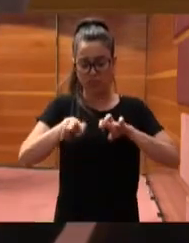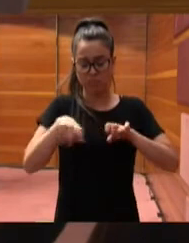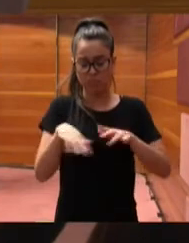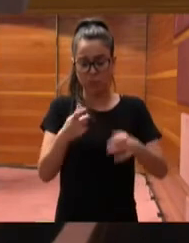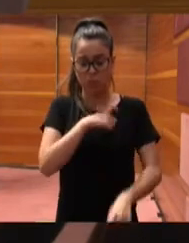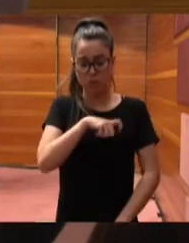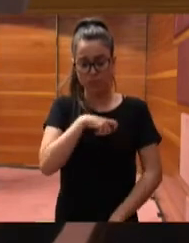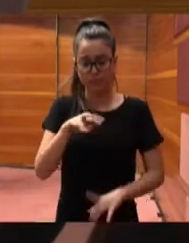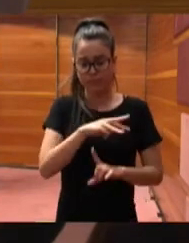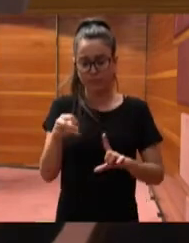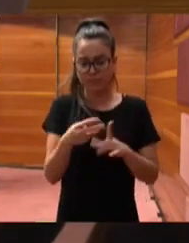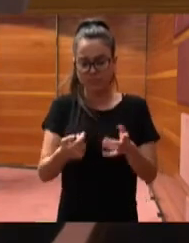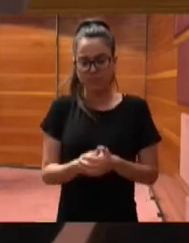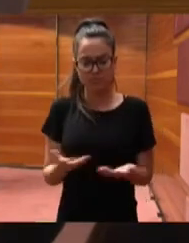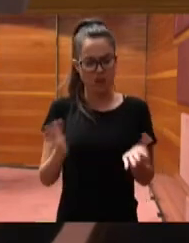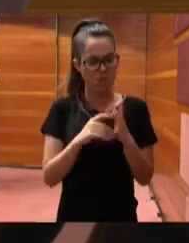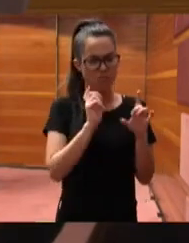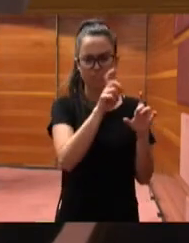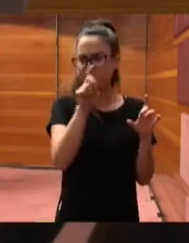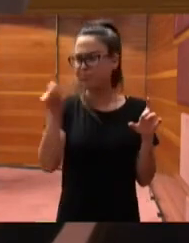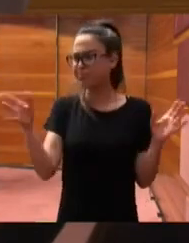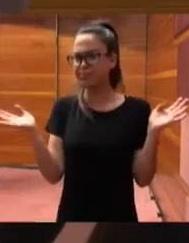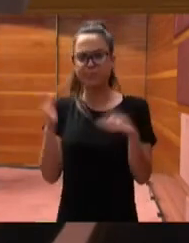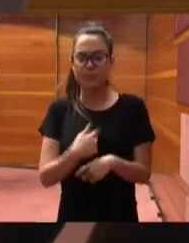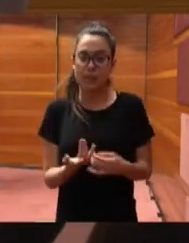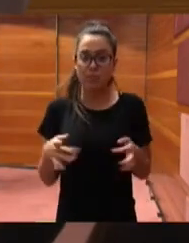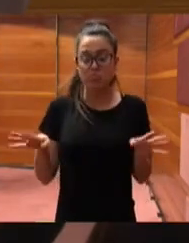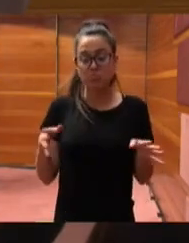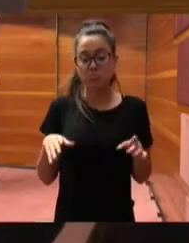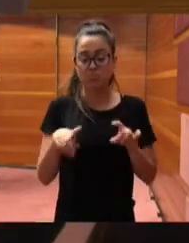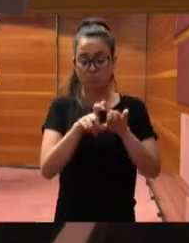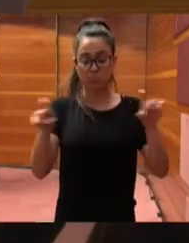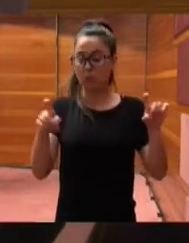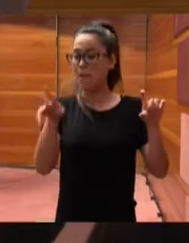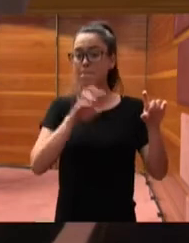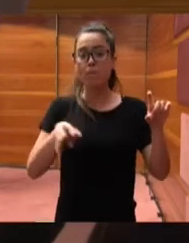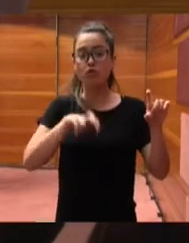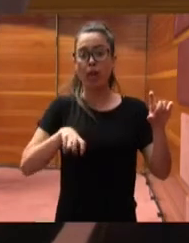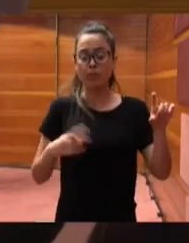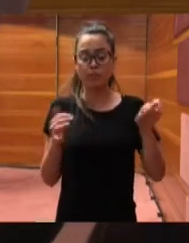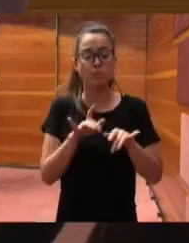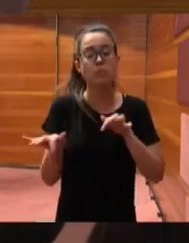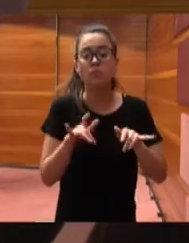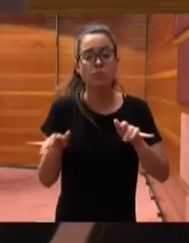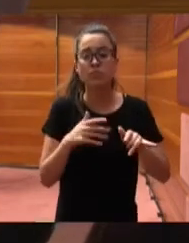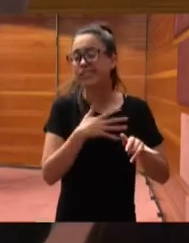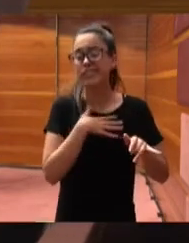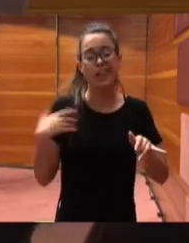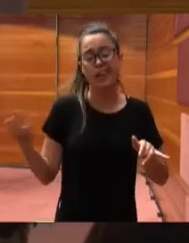Reino Unido no tienes ni banners, ni anuncios, ni cosas de esas. Te guía hacia lo que tú